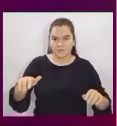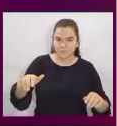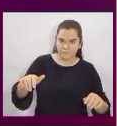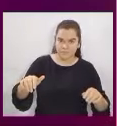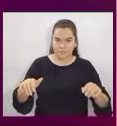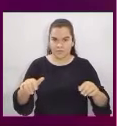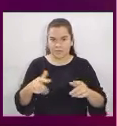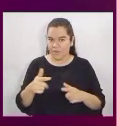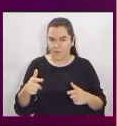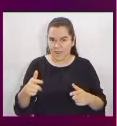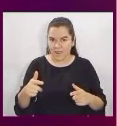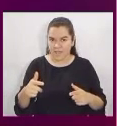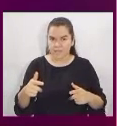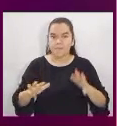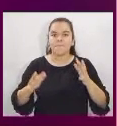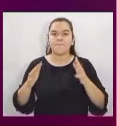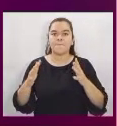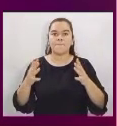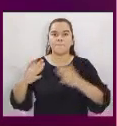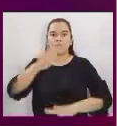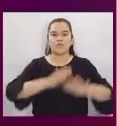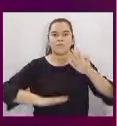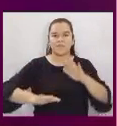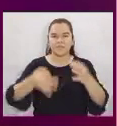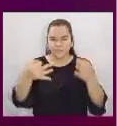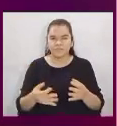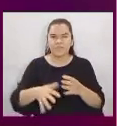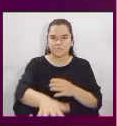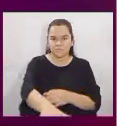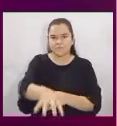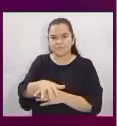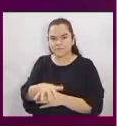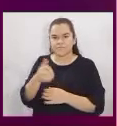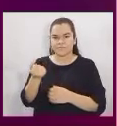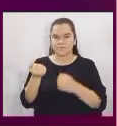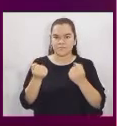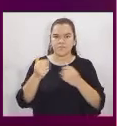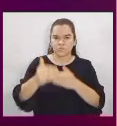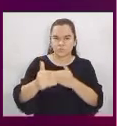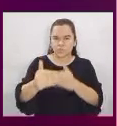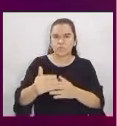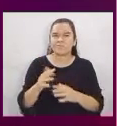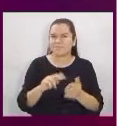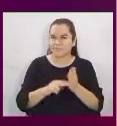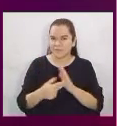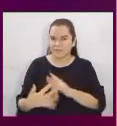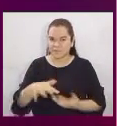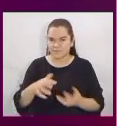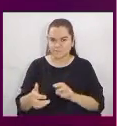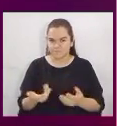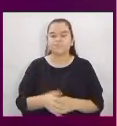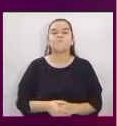y la incoordinación de movimientos. Y ahora quería mostrarles exactamente cómo